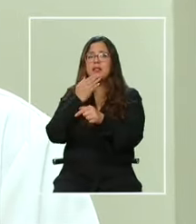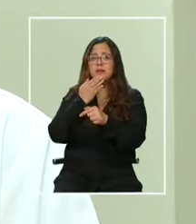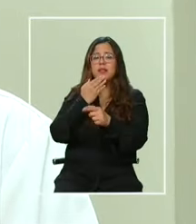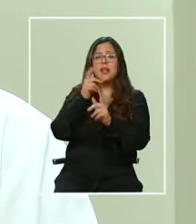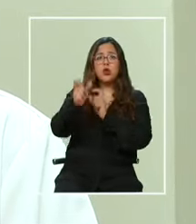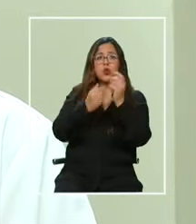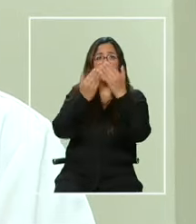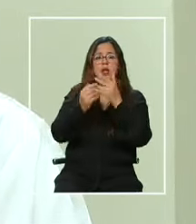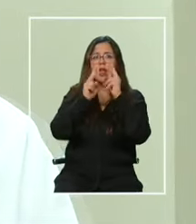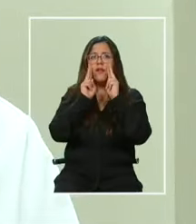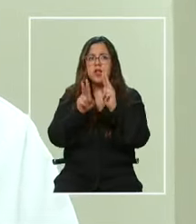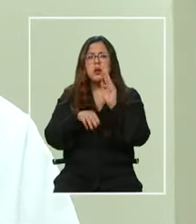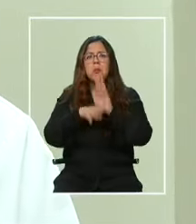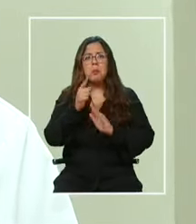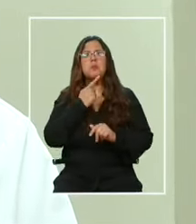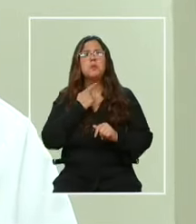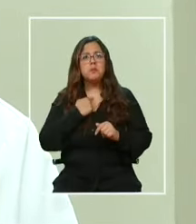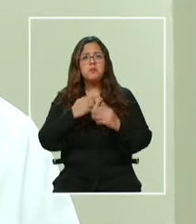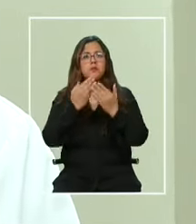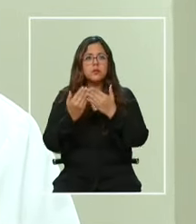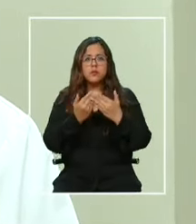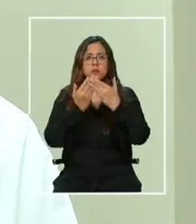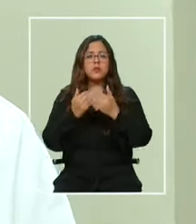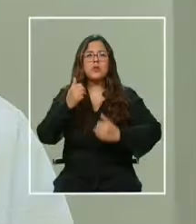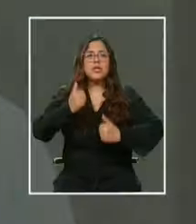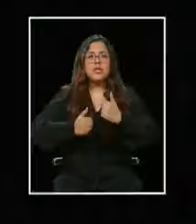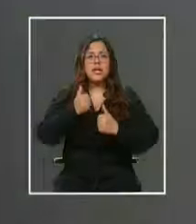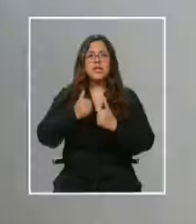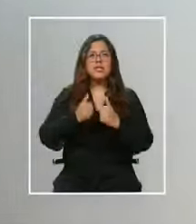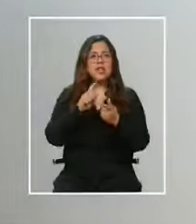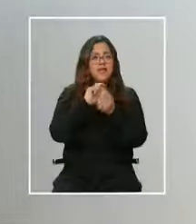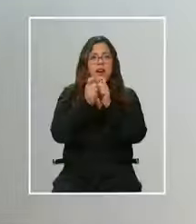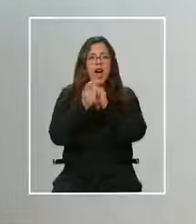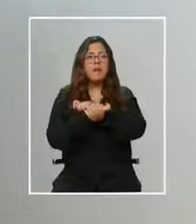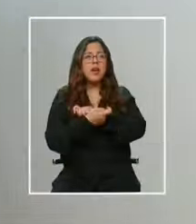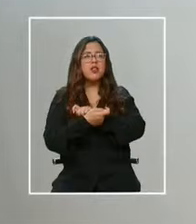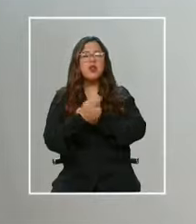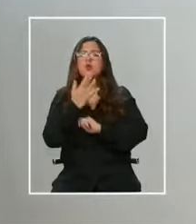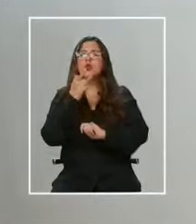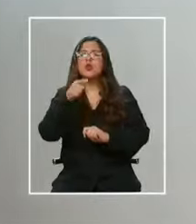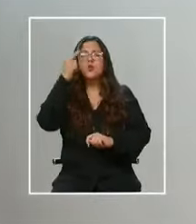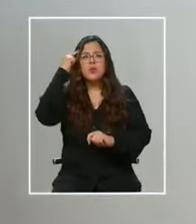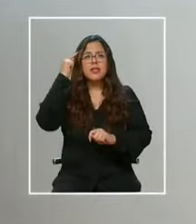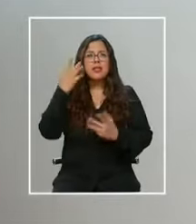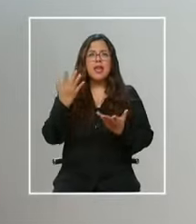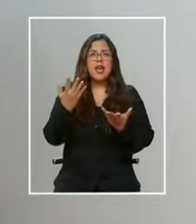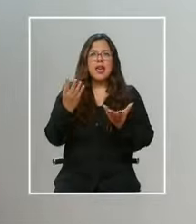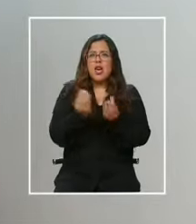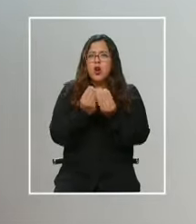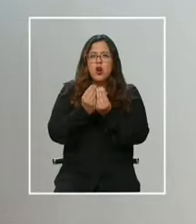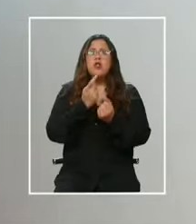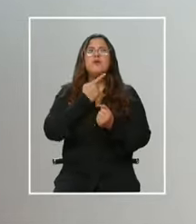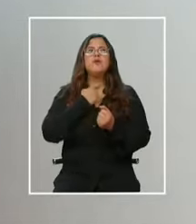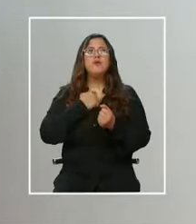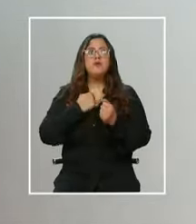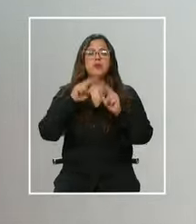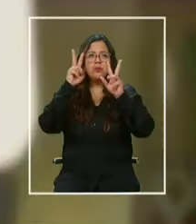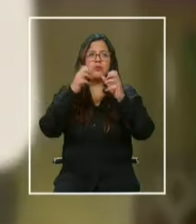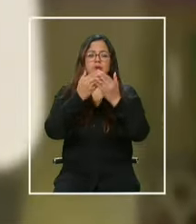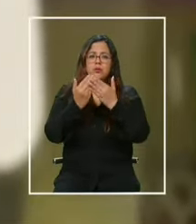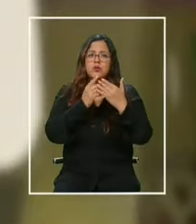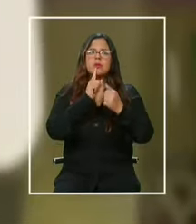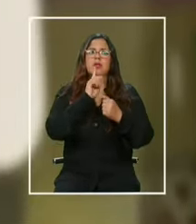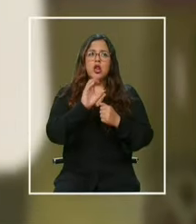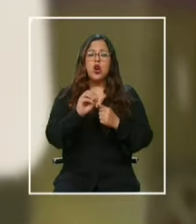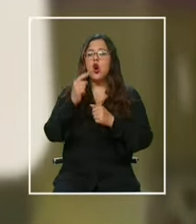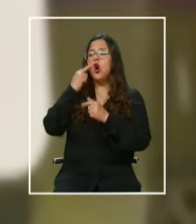estudiantes han visto más interés en poder estudiar esta carrera, que es versátil. ¿Y por qué crees tú que ha sido tan explosivo este interés por la terapia ocupacional?